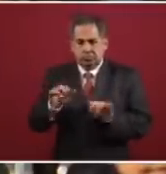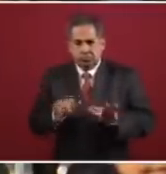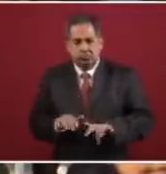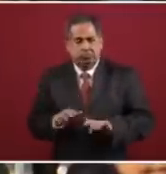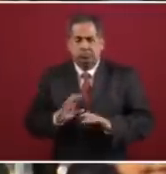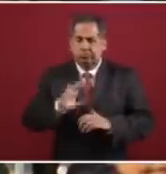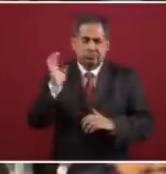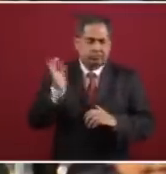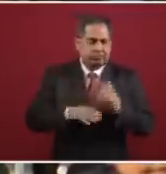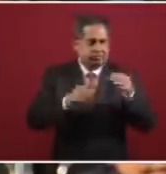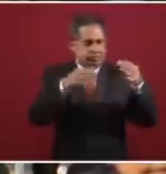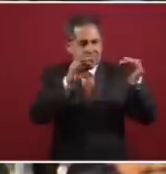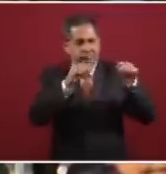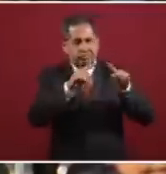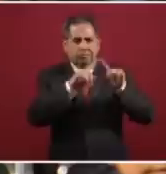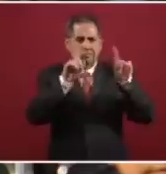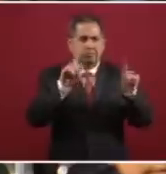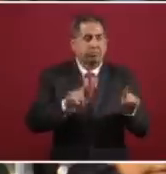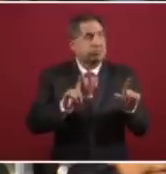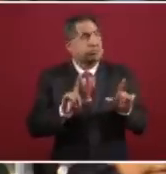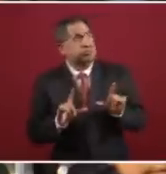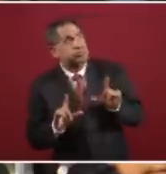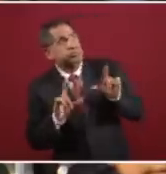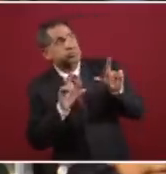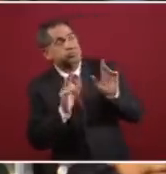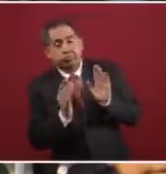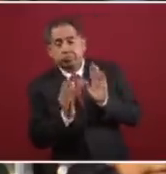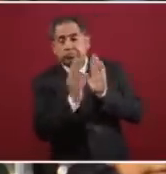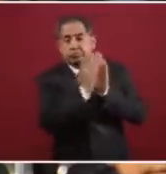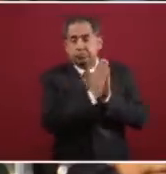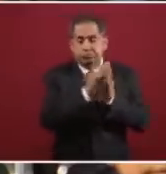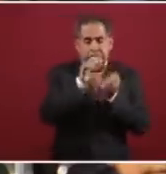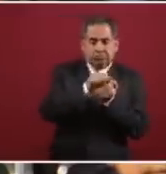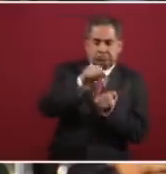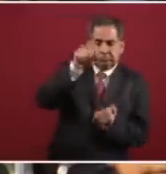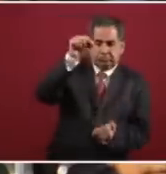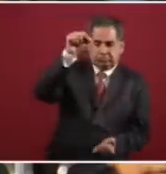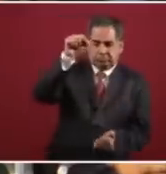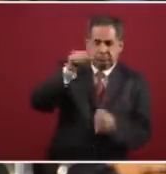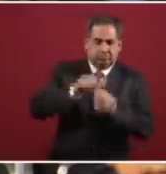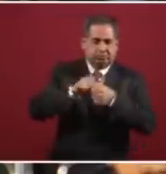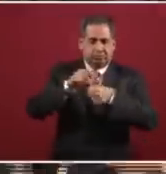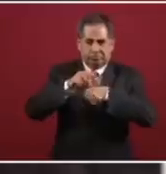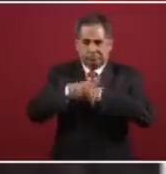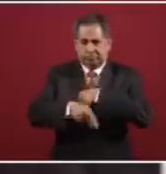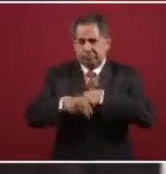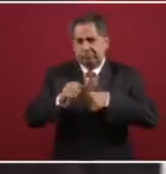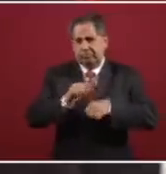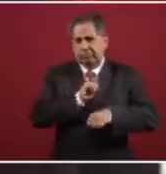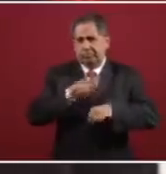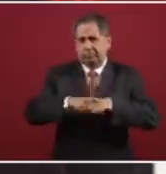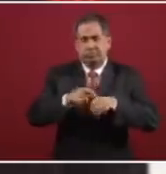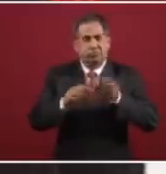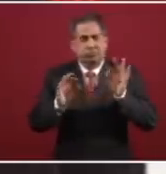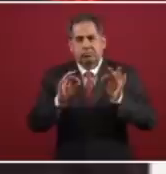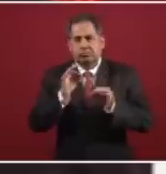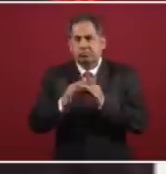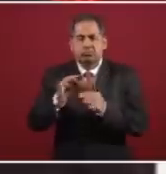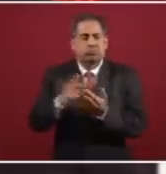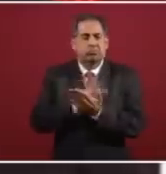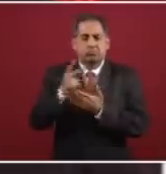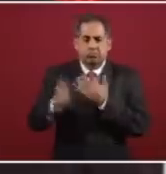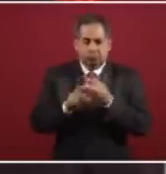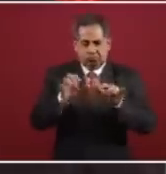termina el romanticismo de aquel título pergamino de piel o especial con el programa